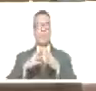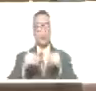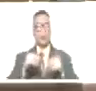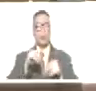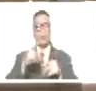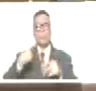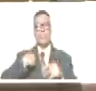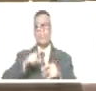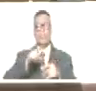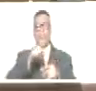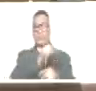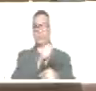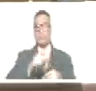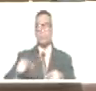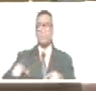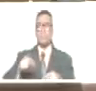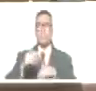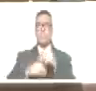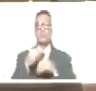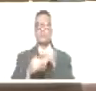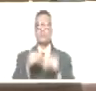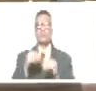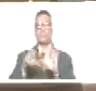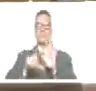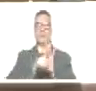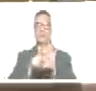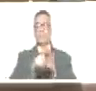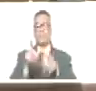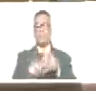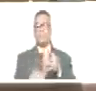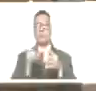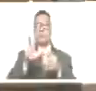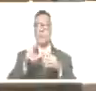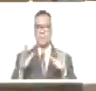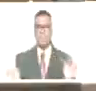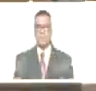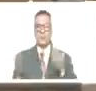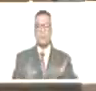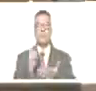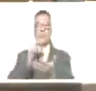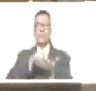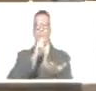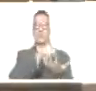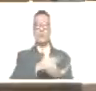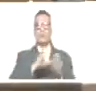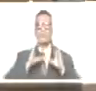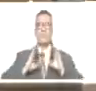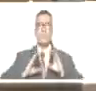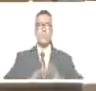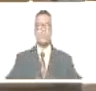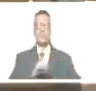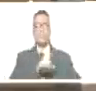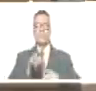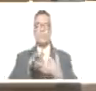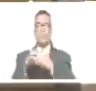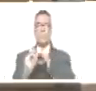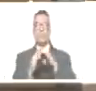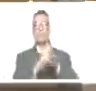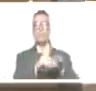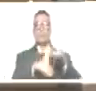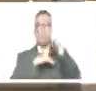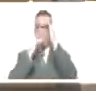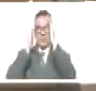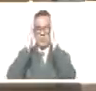personas sujetos de esta ley. 3. Promover la participación del poder popular y la comunidad en la atención y